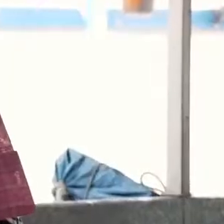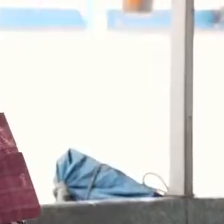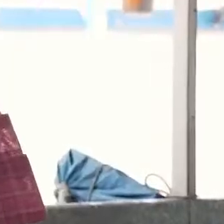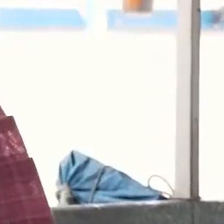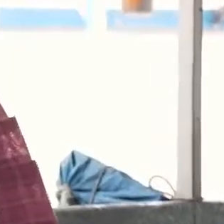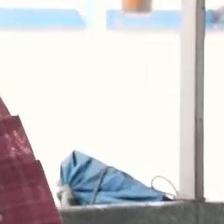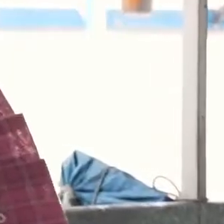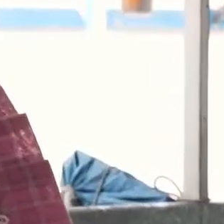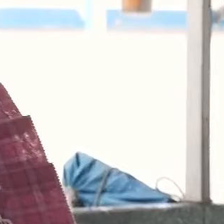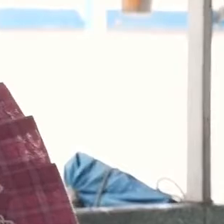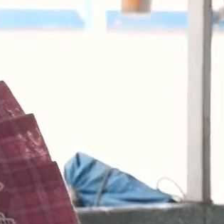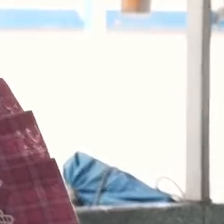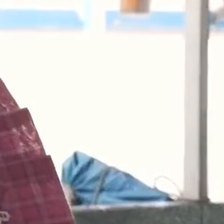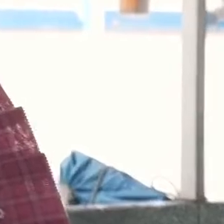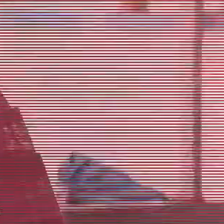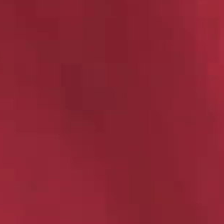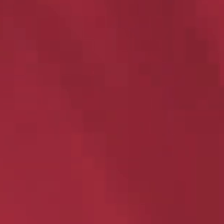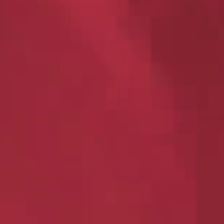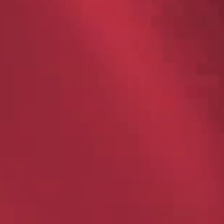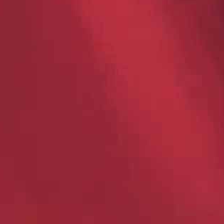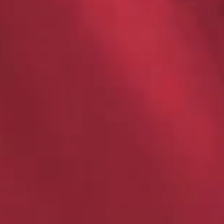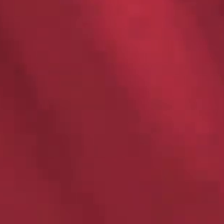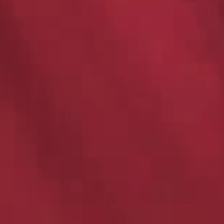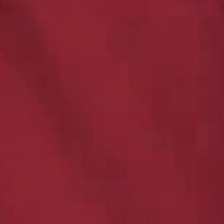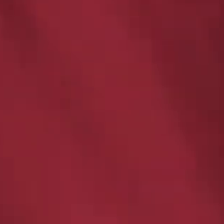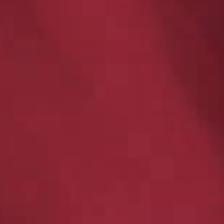coronavirus.gov.mx. Juntos saldremos adelante.